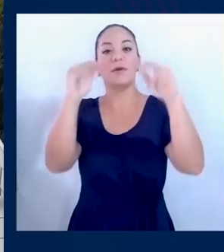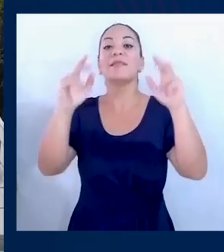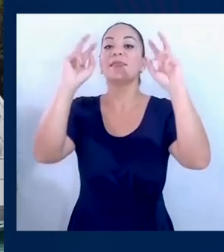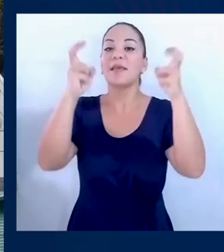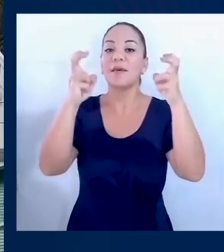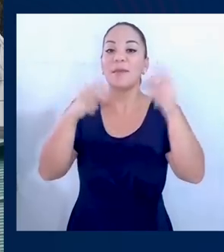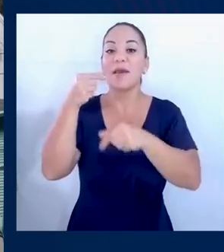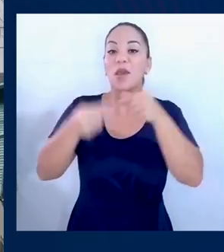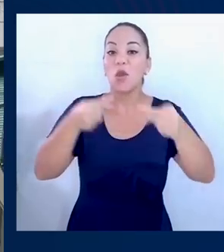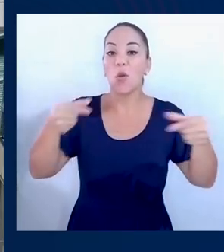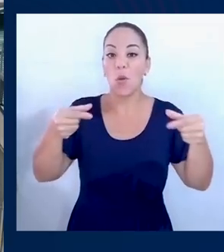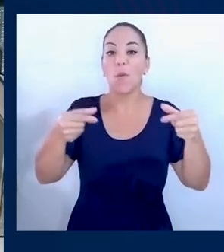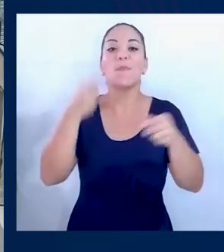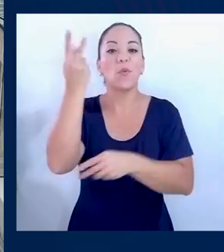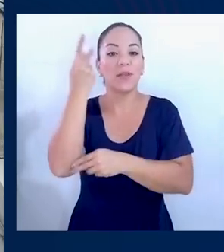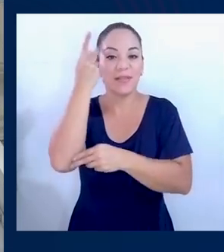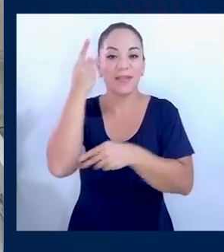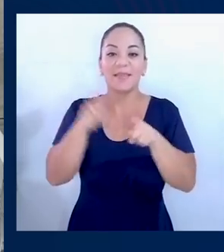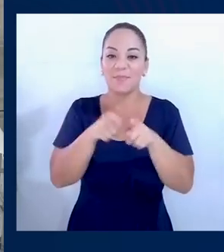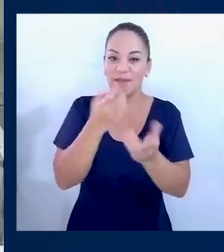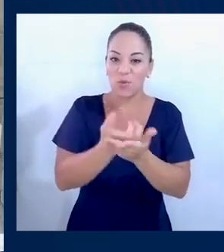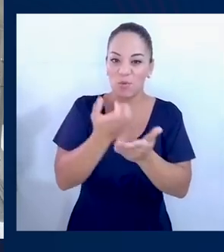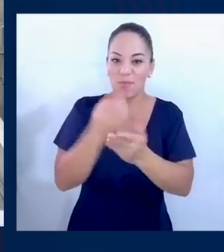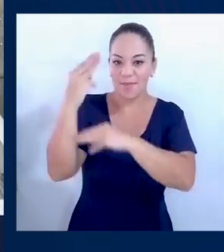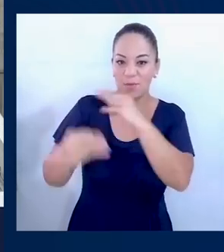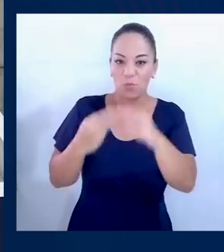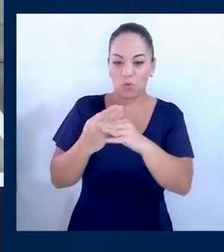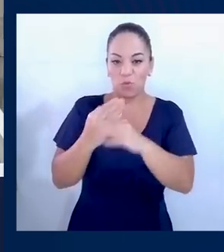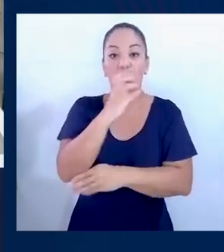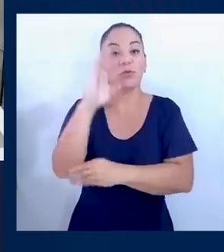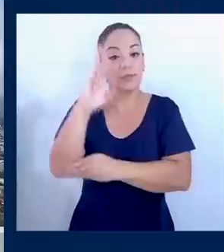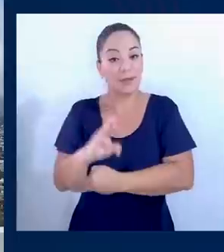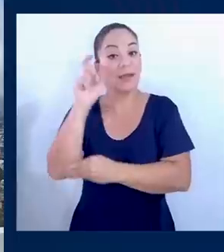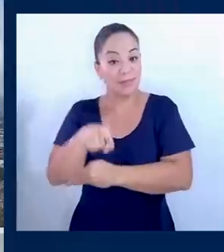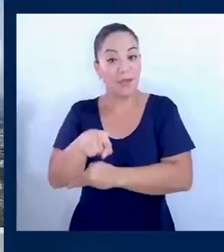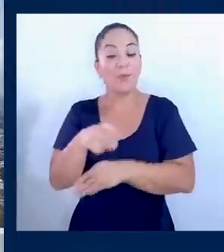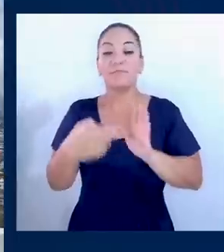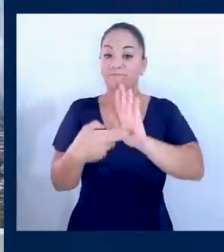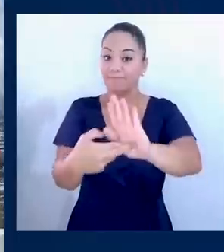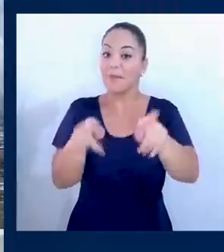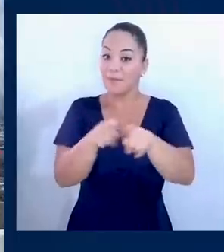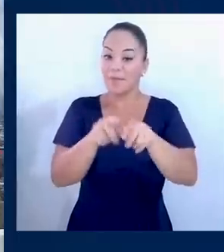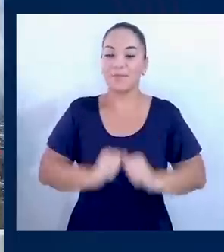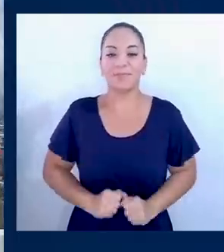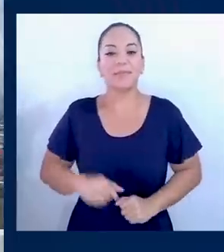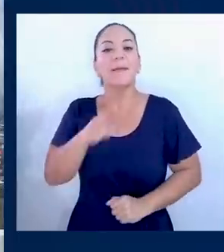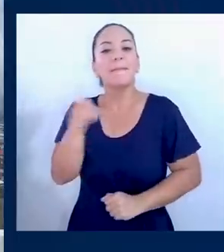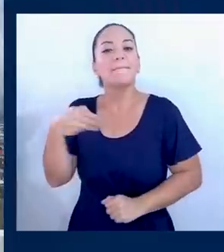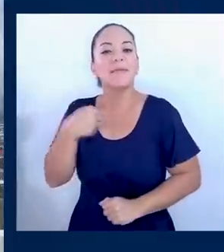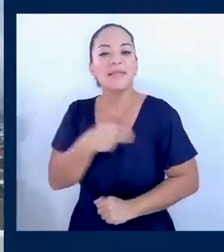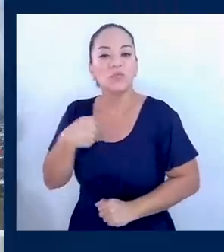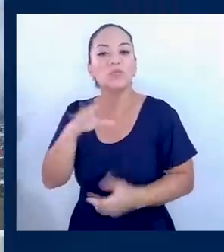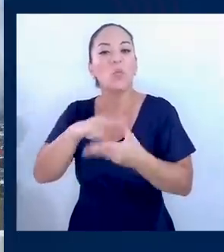y la economía mundial. Costa Rica no puede dejar de participar. Ministros, ¿por qué ustedes no le cuentan, por favor,